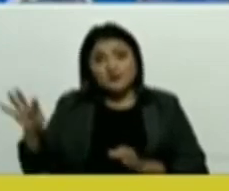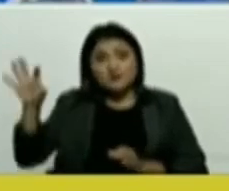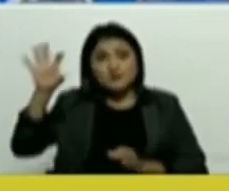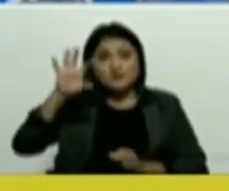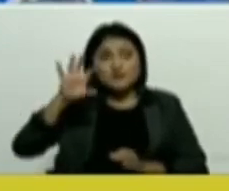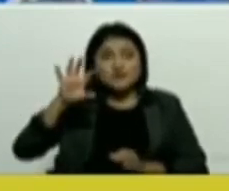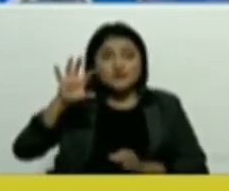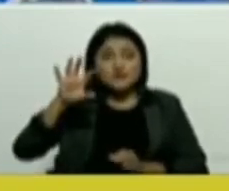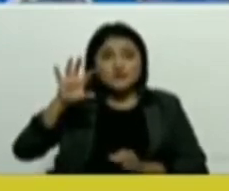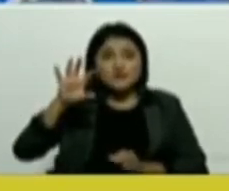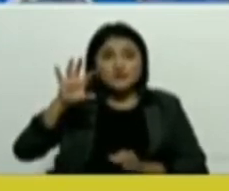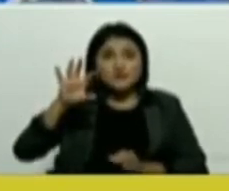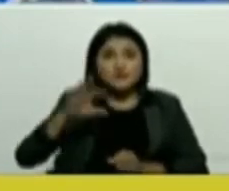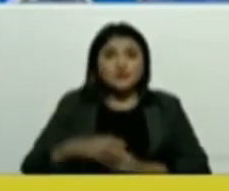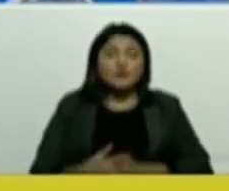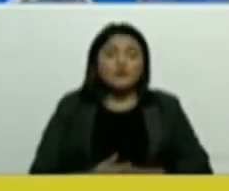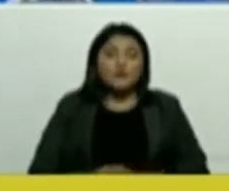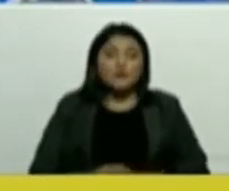dentro,